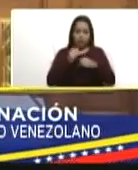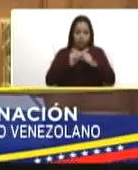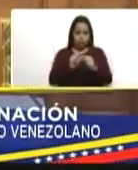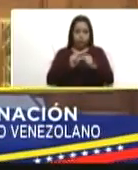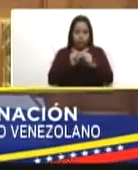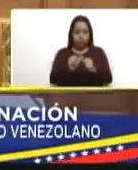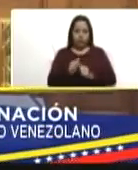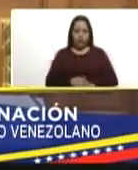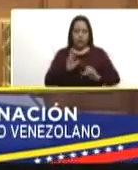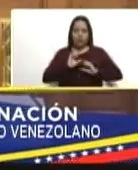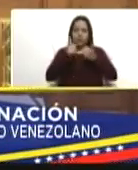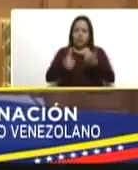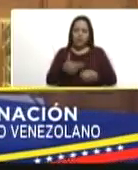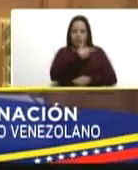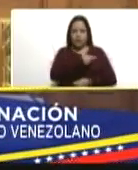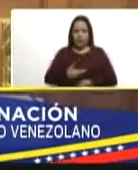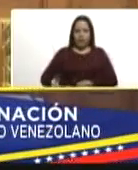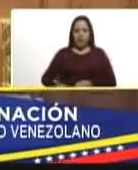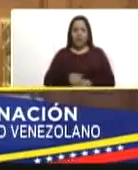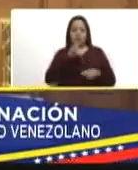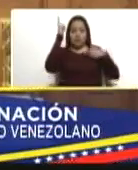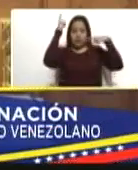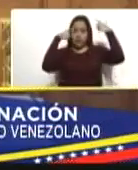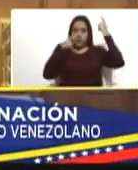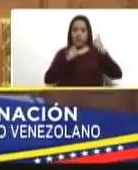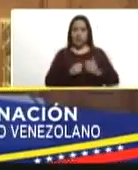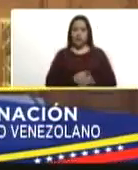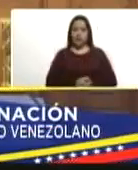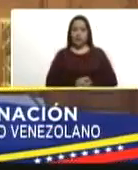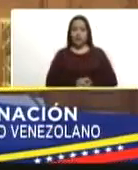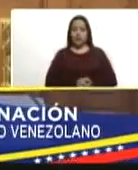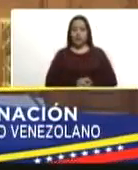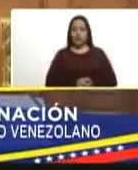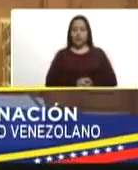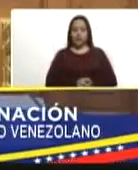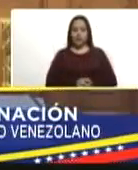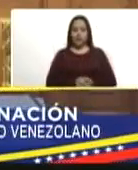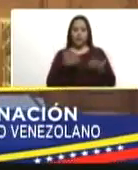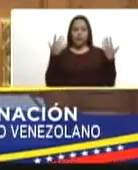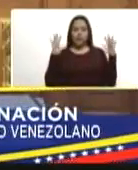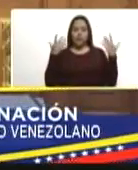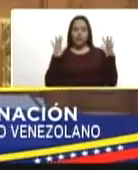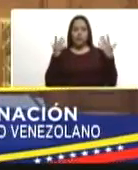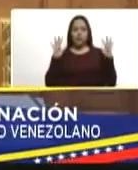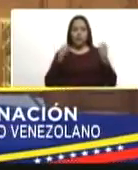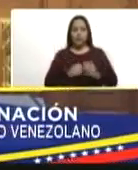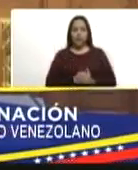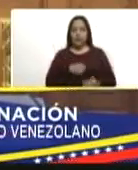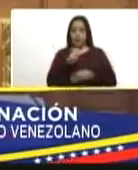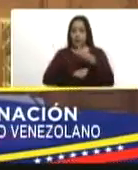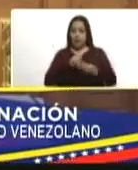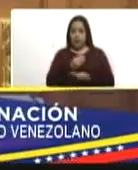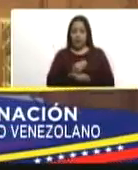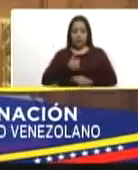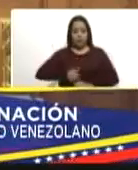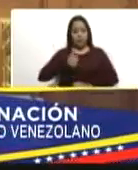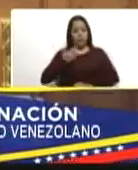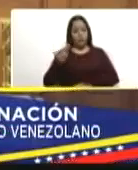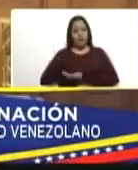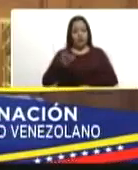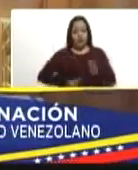que inició el comandante Hugo Rafael Chávez fría para priorizar la